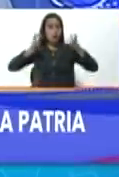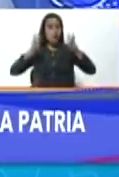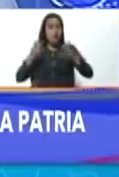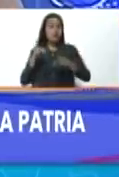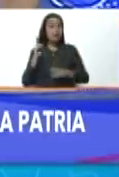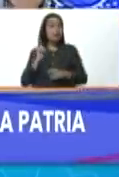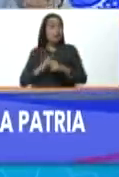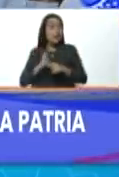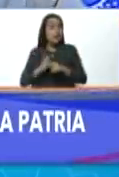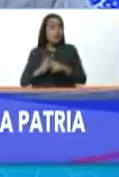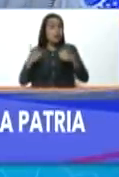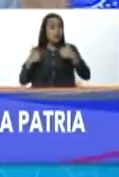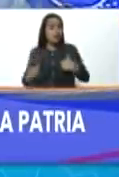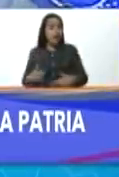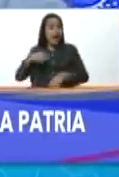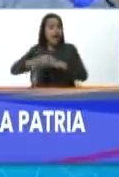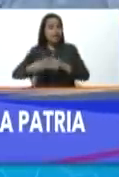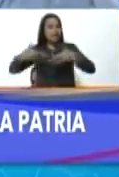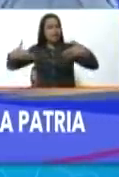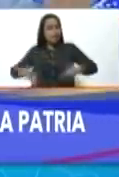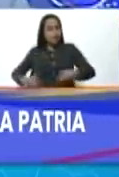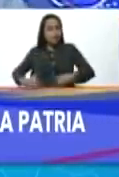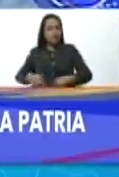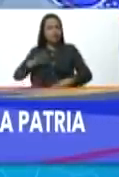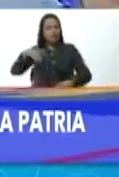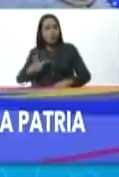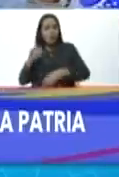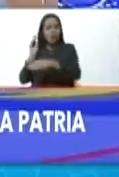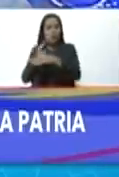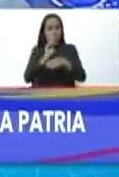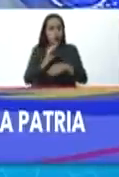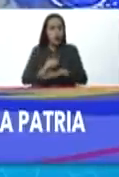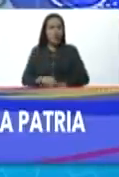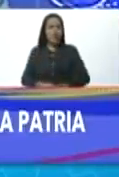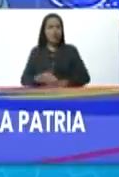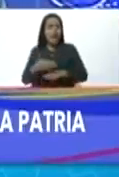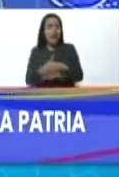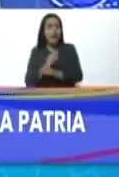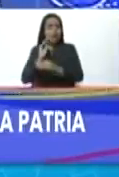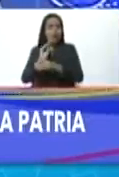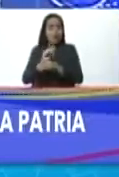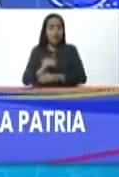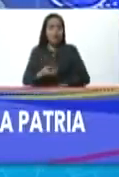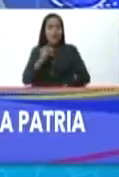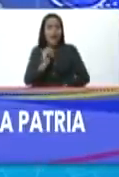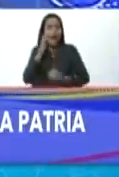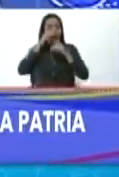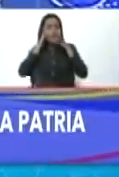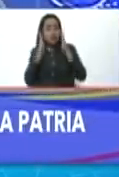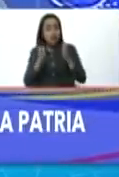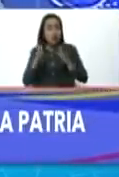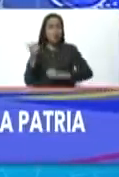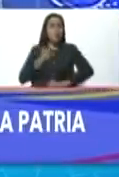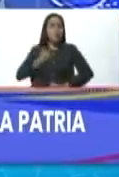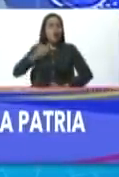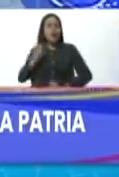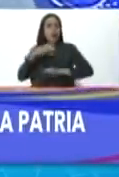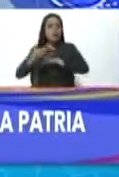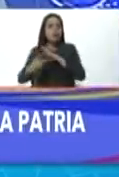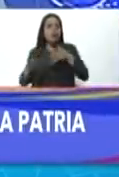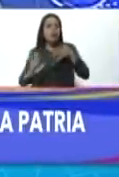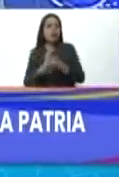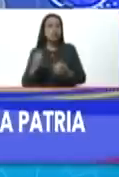humanidad, donde estamos haciendo un gran esfuerzo para proteger, para prevenir y para estar preparados ante cualquier